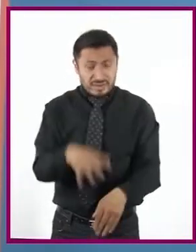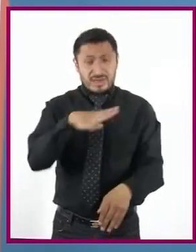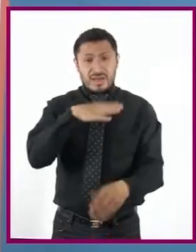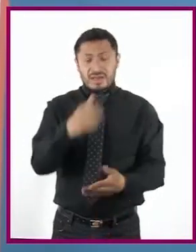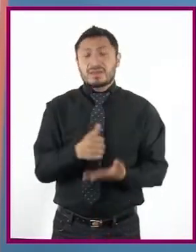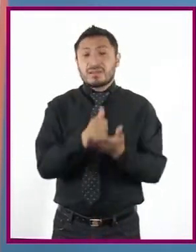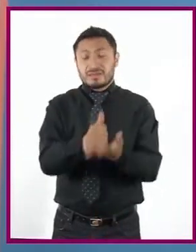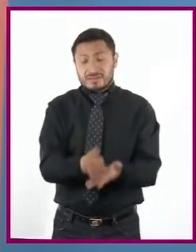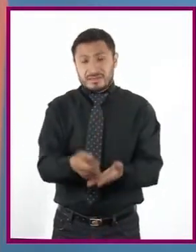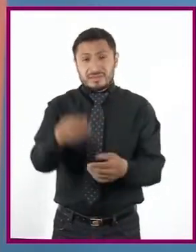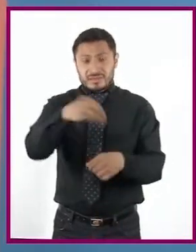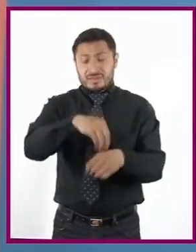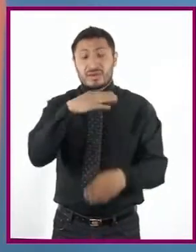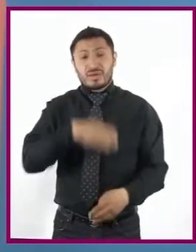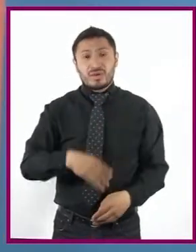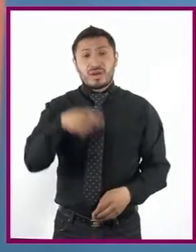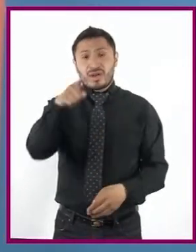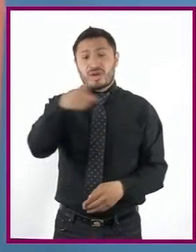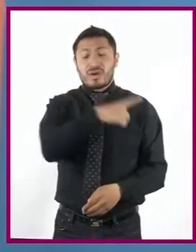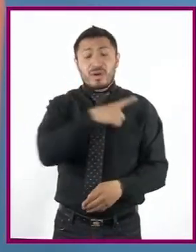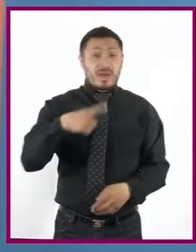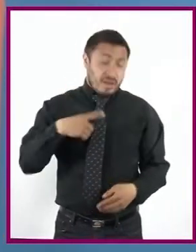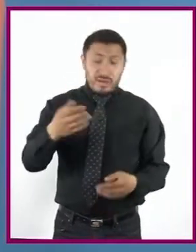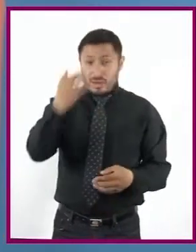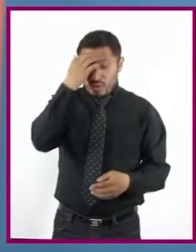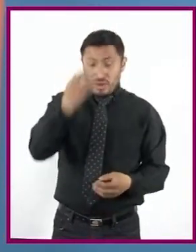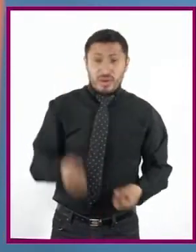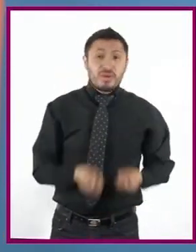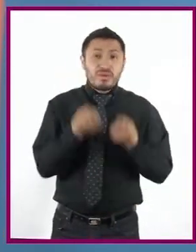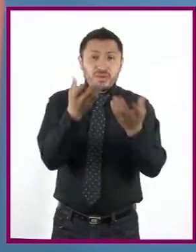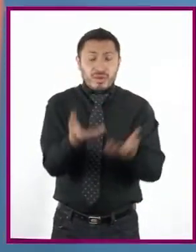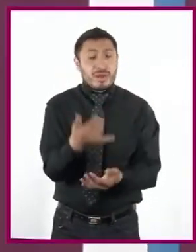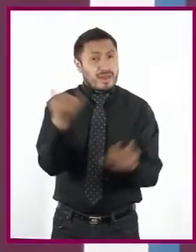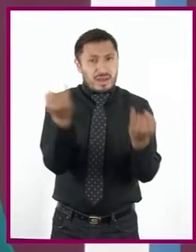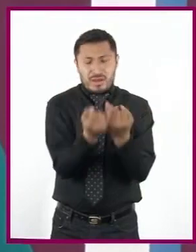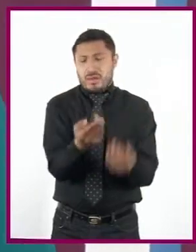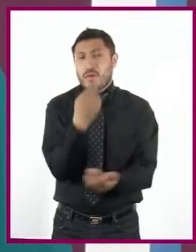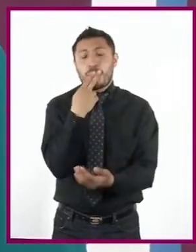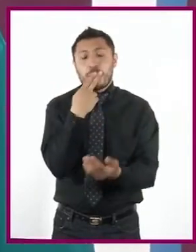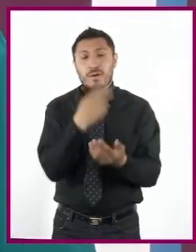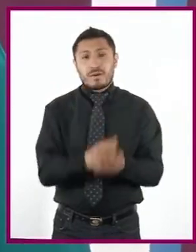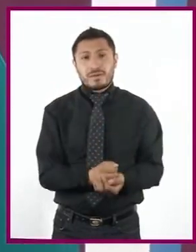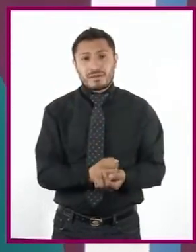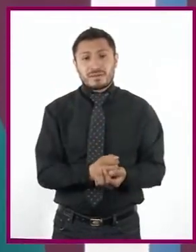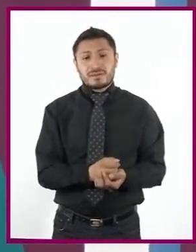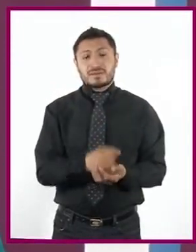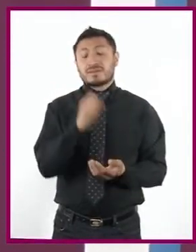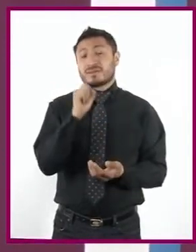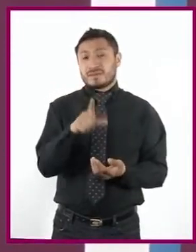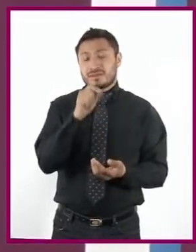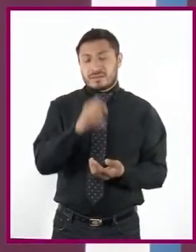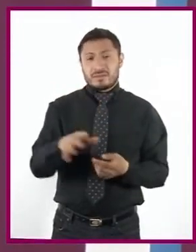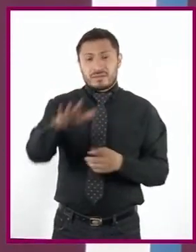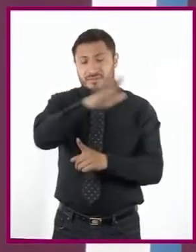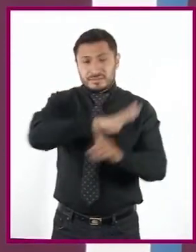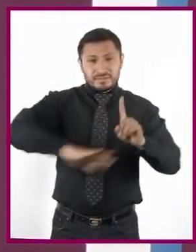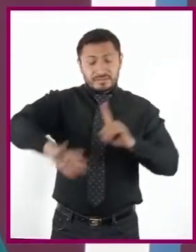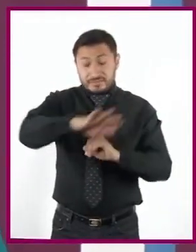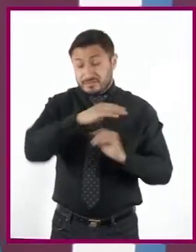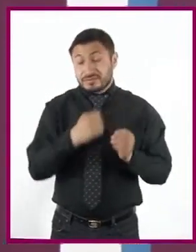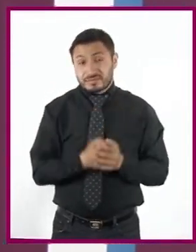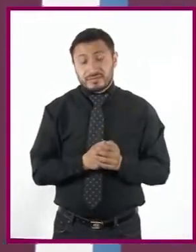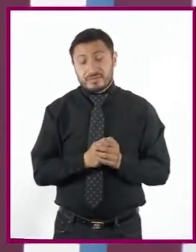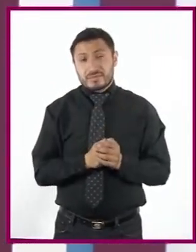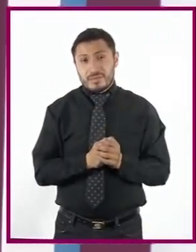los cuales debemos conocer, difundir y utilizar. Además, en nuestro entorno cercano,